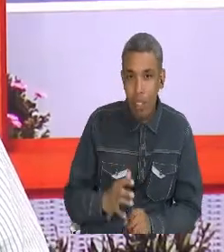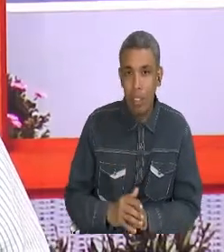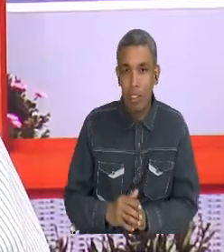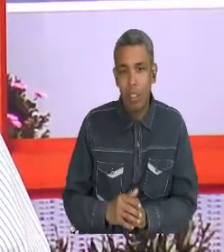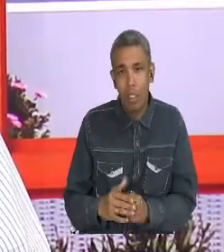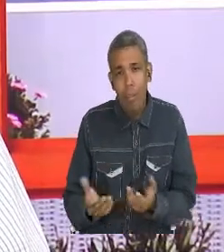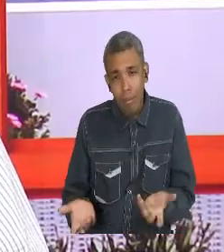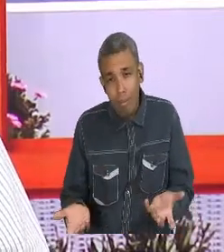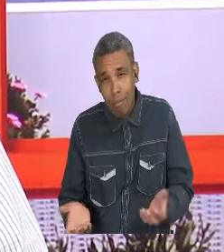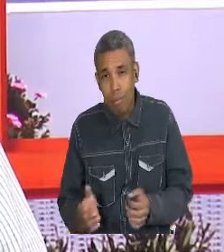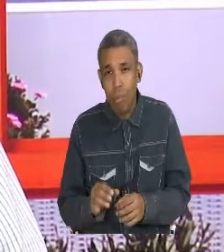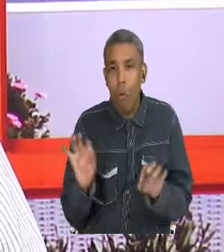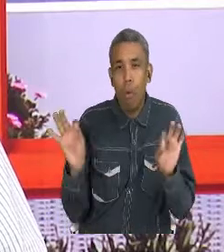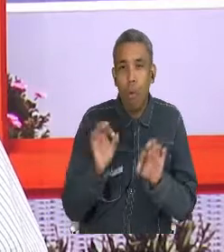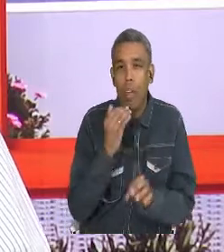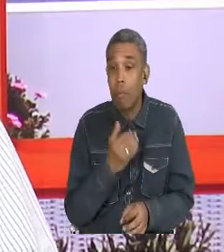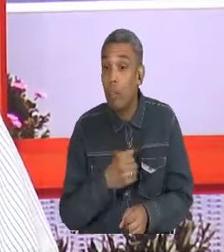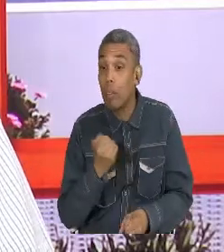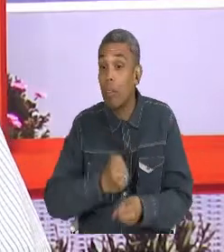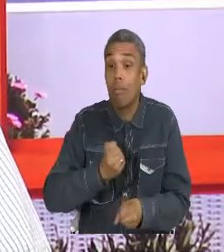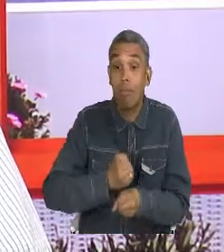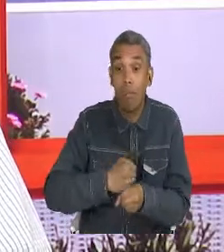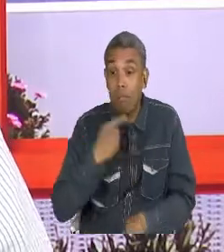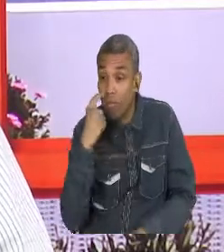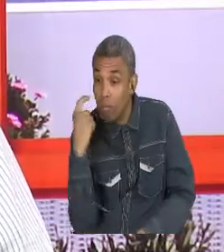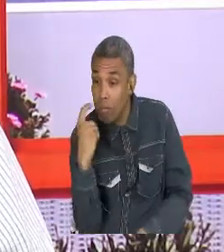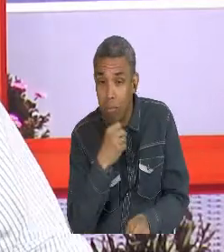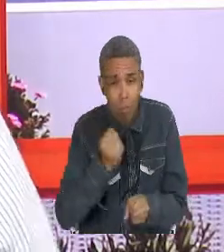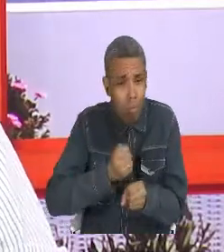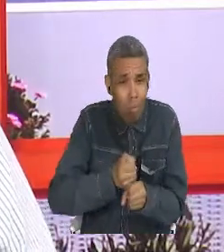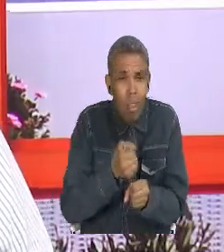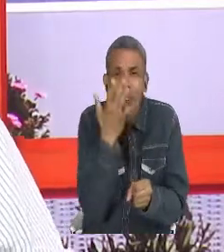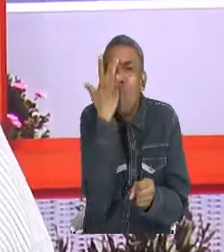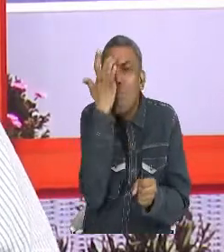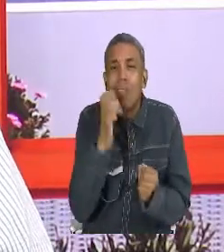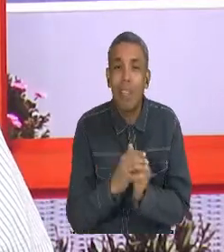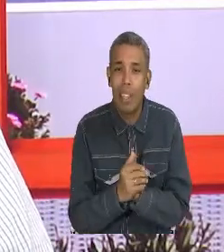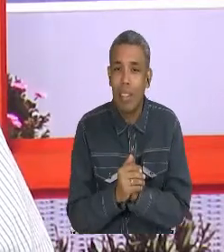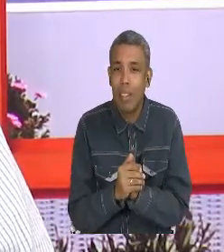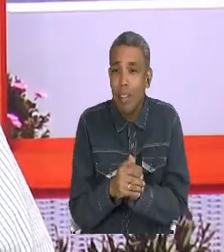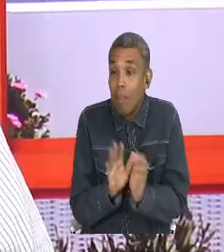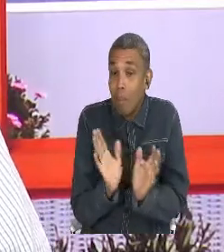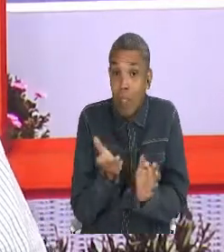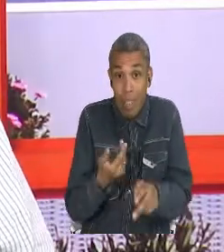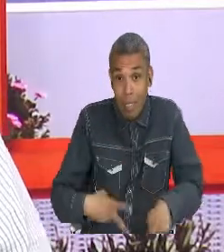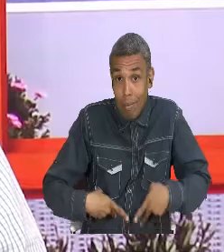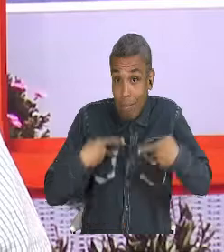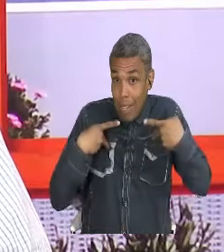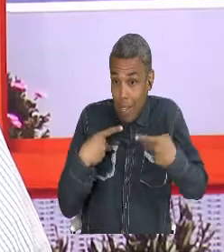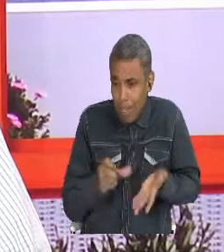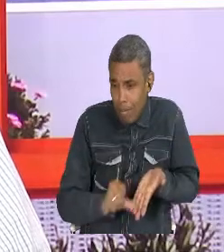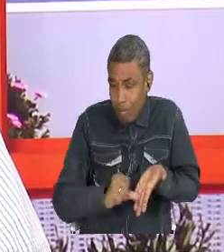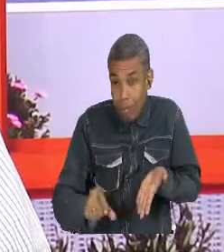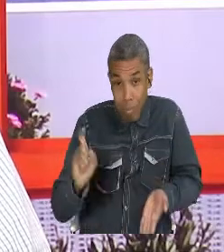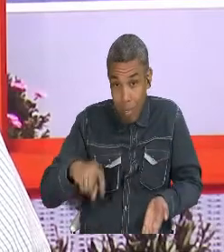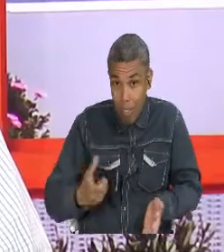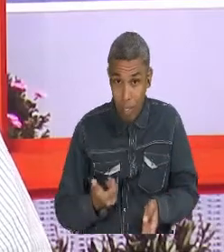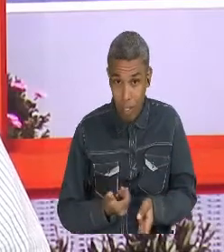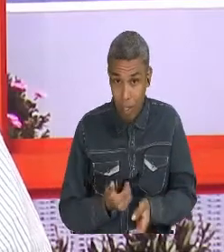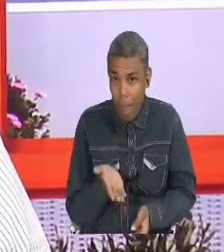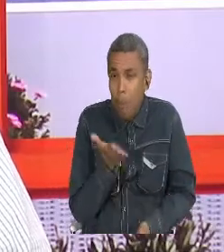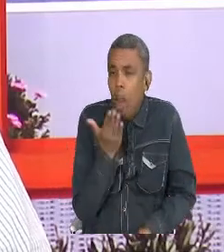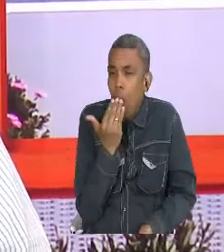pagar los recibos y no dejarme morir de hambre. Sí, entonces, no, o sea, actitud, ¿por qué? Entonces es relacionar